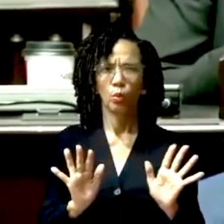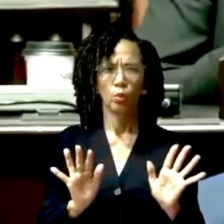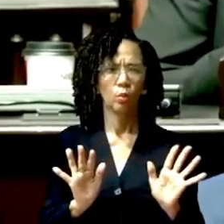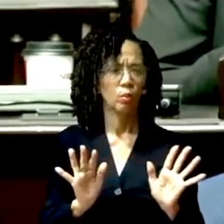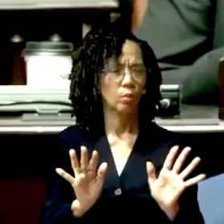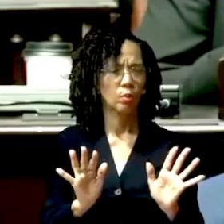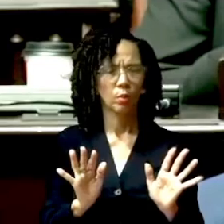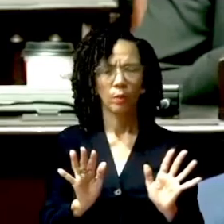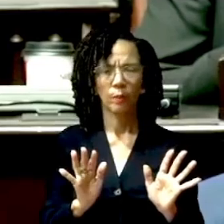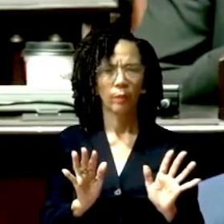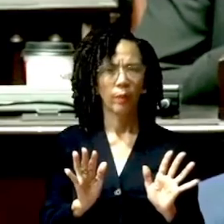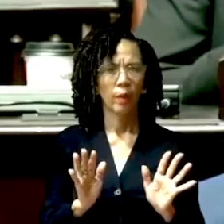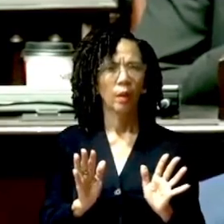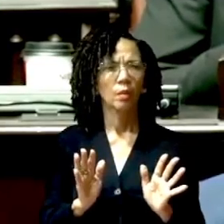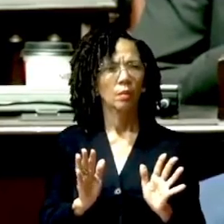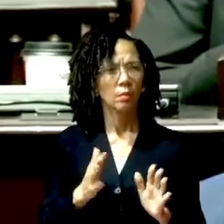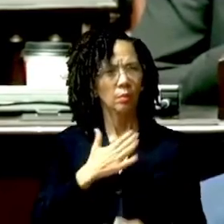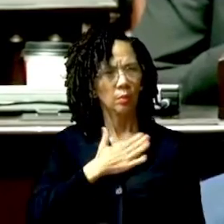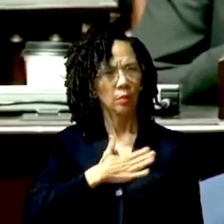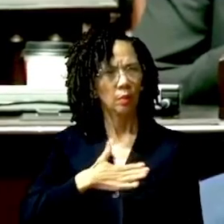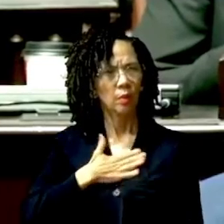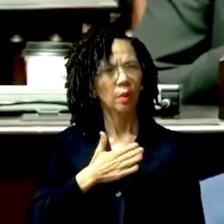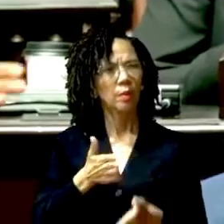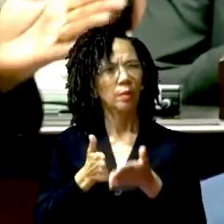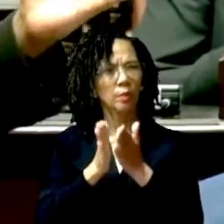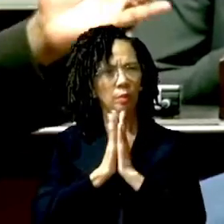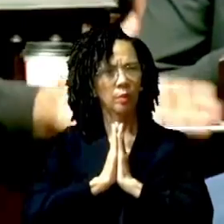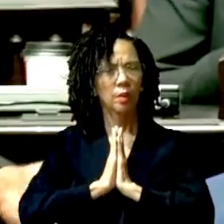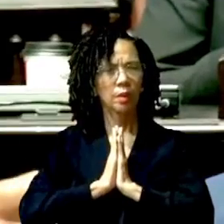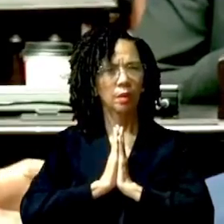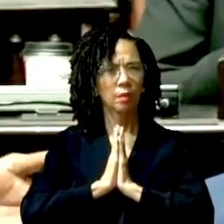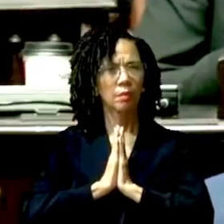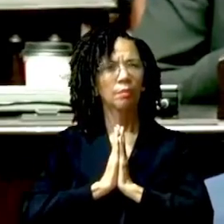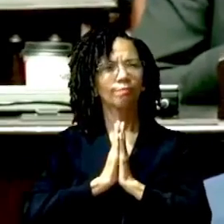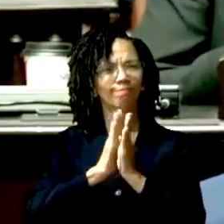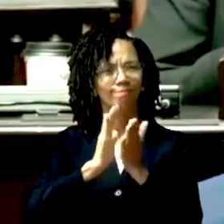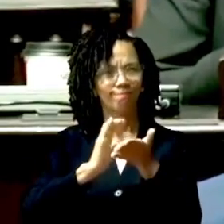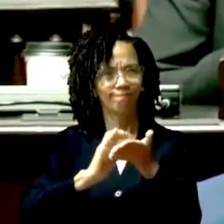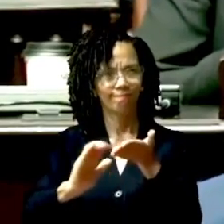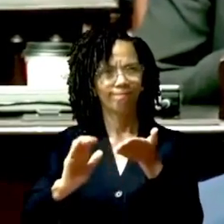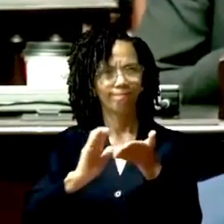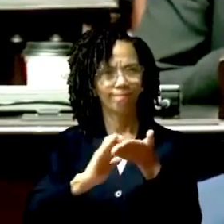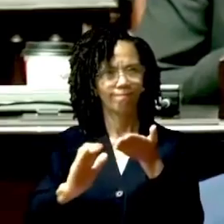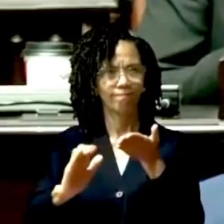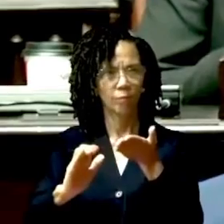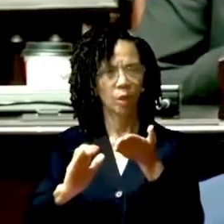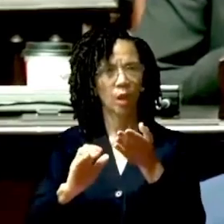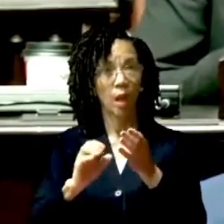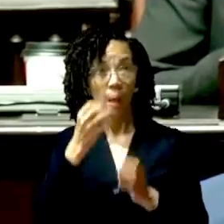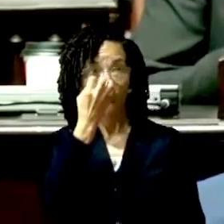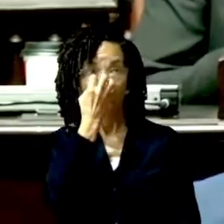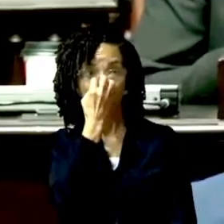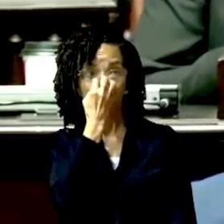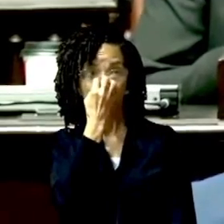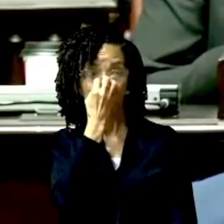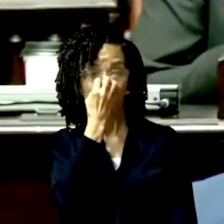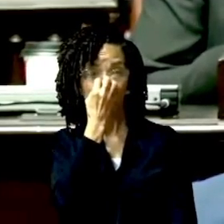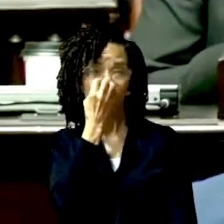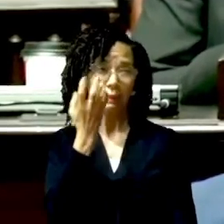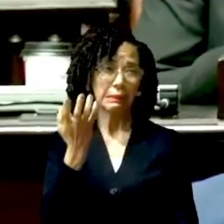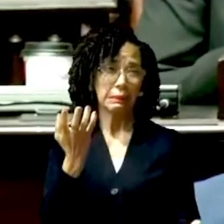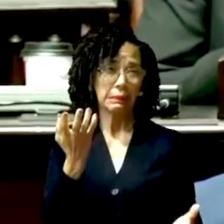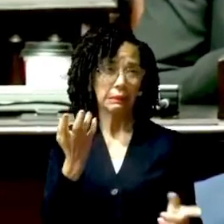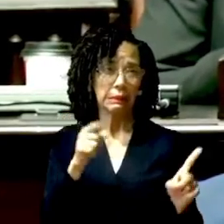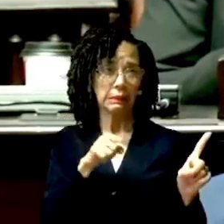solicito que le pida excusa a los payasos, porque comparado a este patán con un payaso. Entonces, con lo que tiene que ver